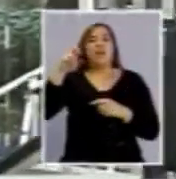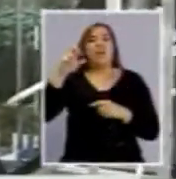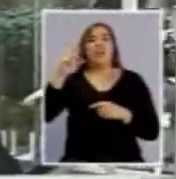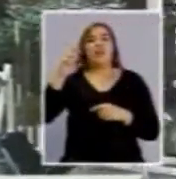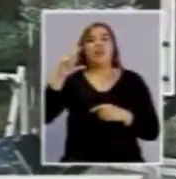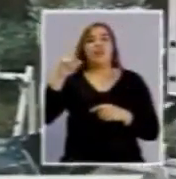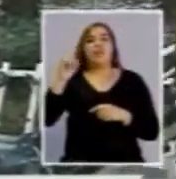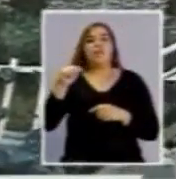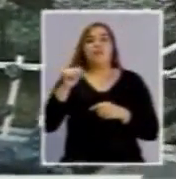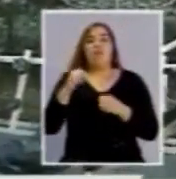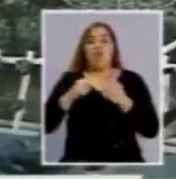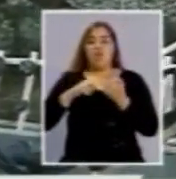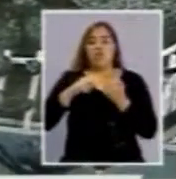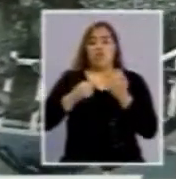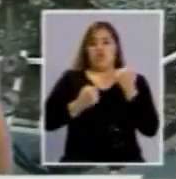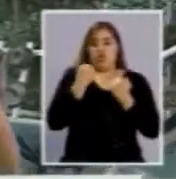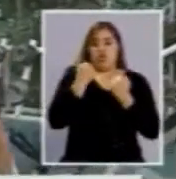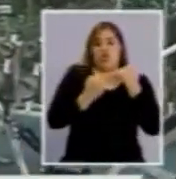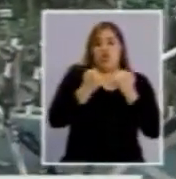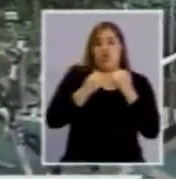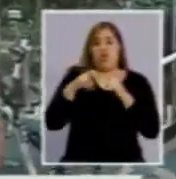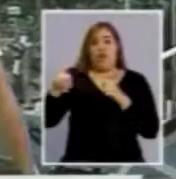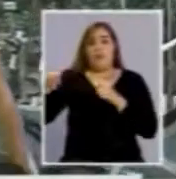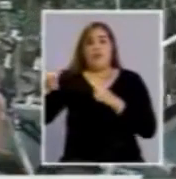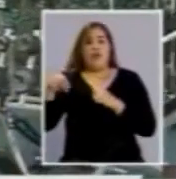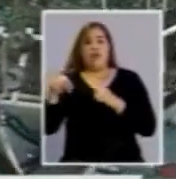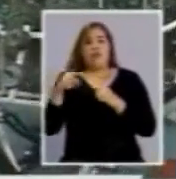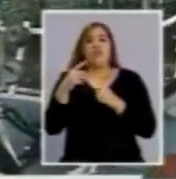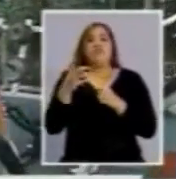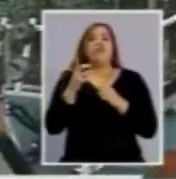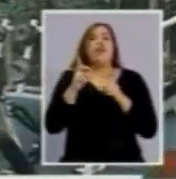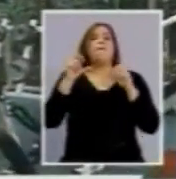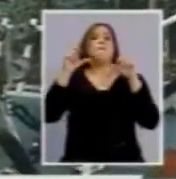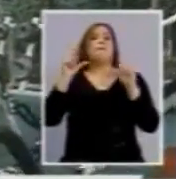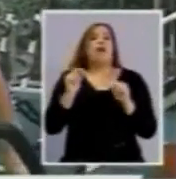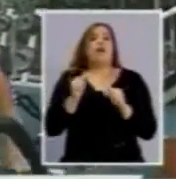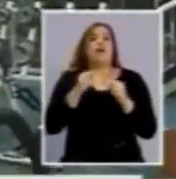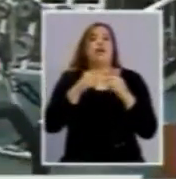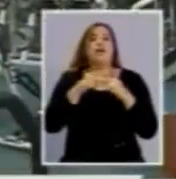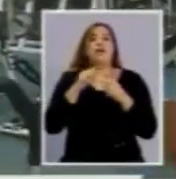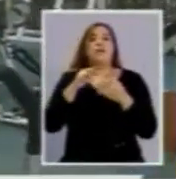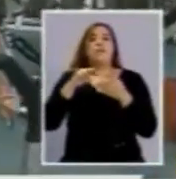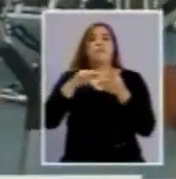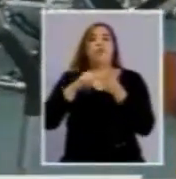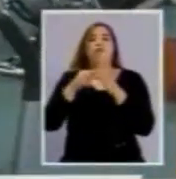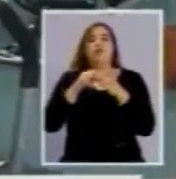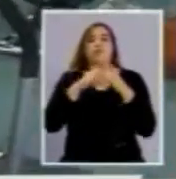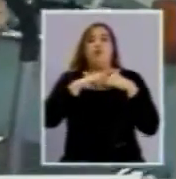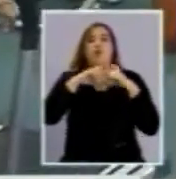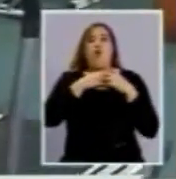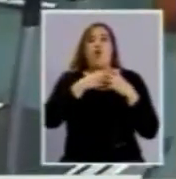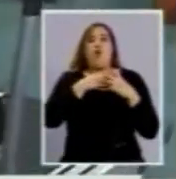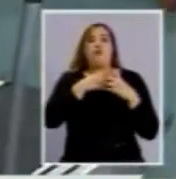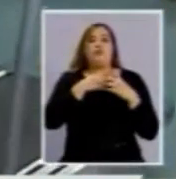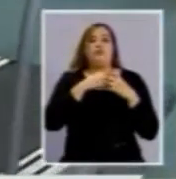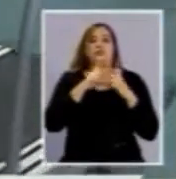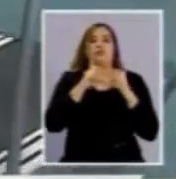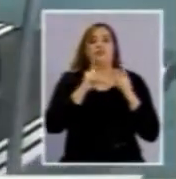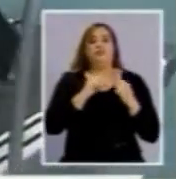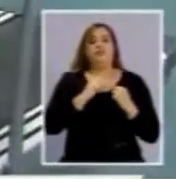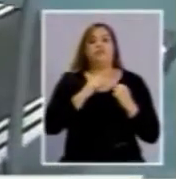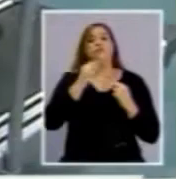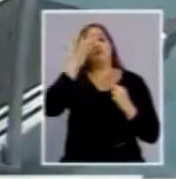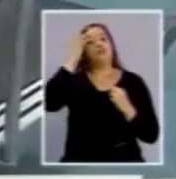tienen iguales beneficios, en términos de lo que es la reducción del riesgo cardiovascular. ¿Cuál es lo interesante de esto? Que mucha más gente